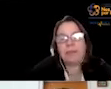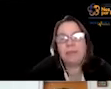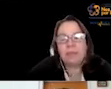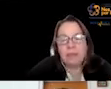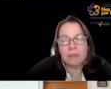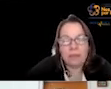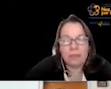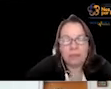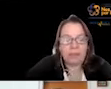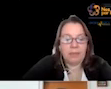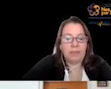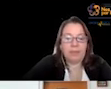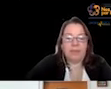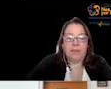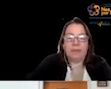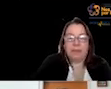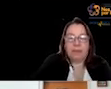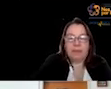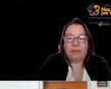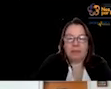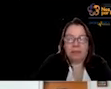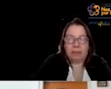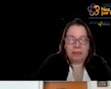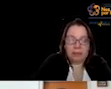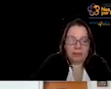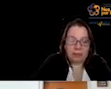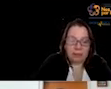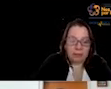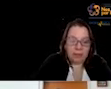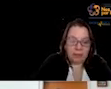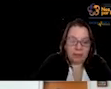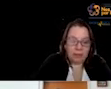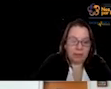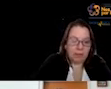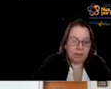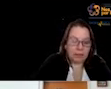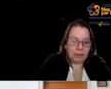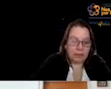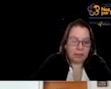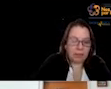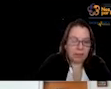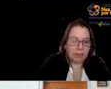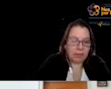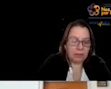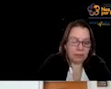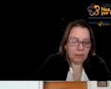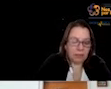es un paseo, digamos un viaje por la guía de alimentación de la población uruguaya, y les va a decir cómo llevar adelante esa